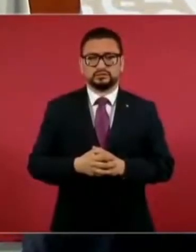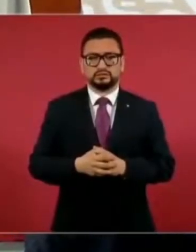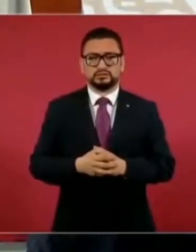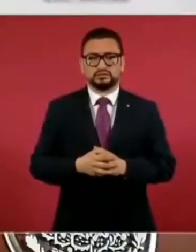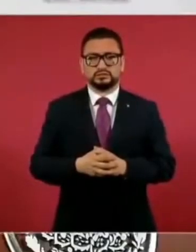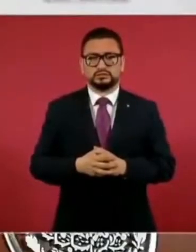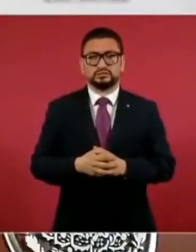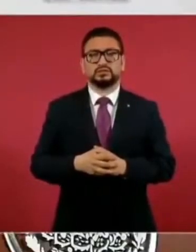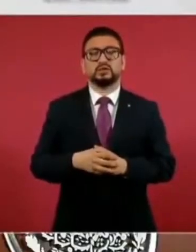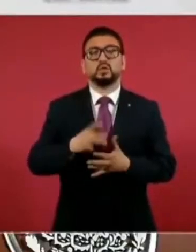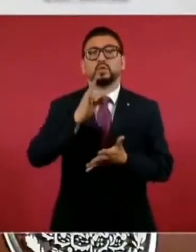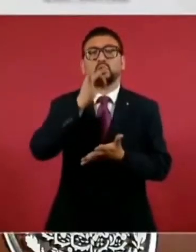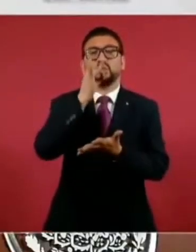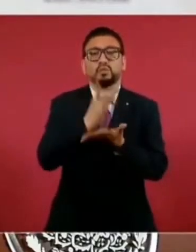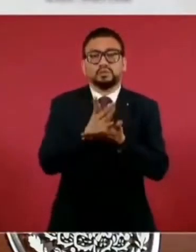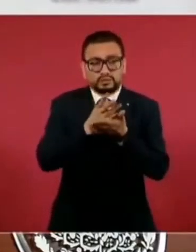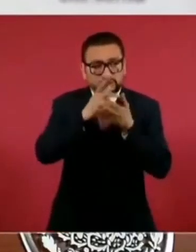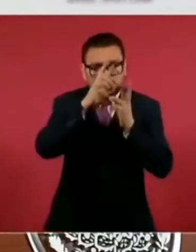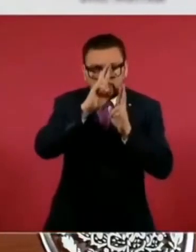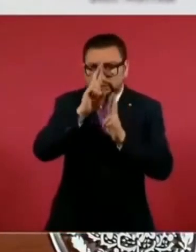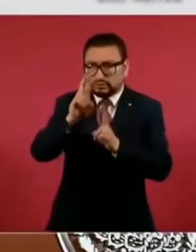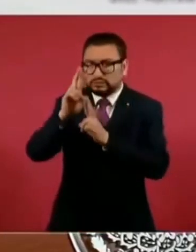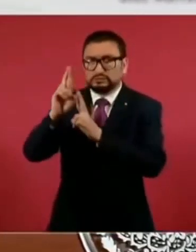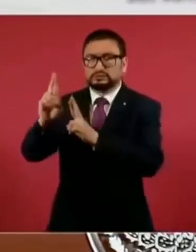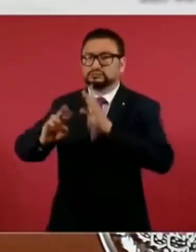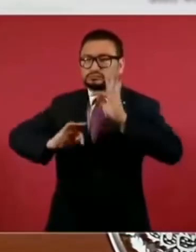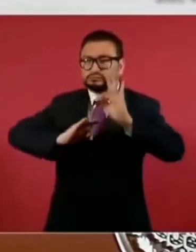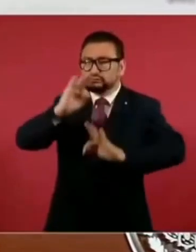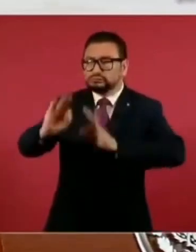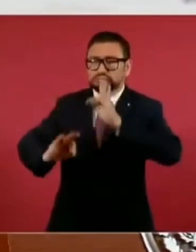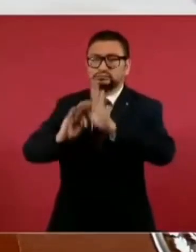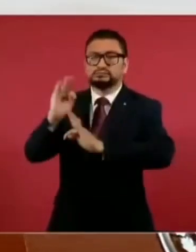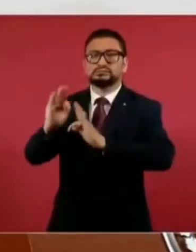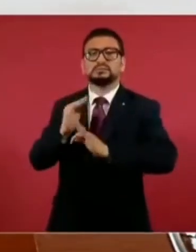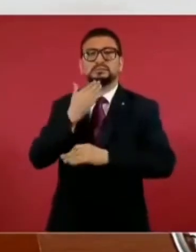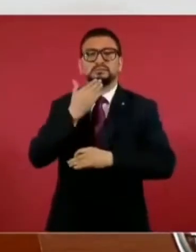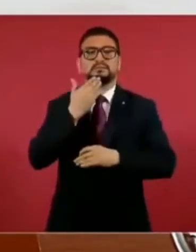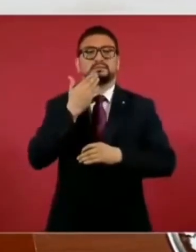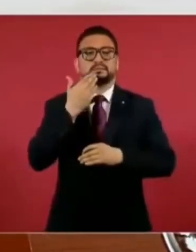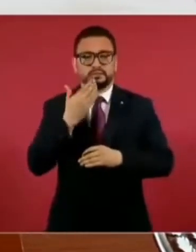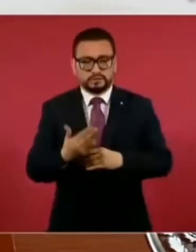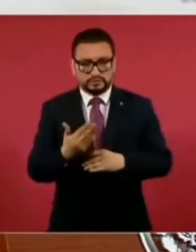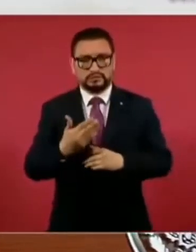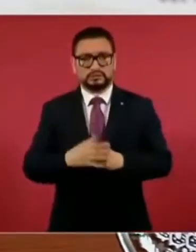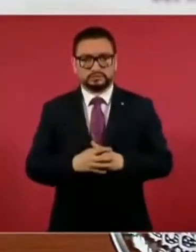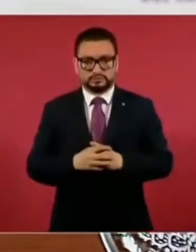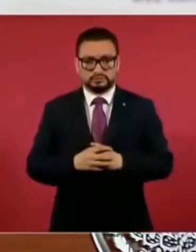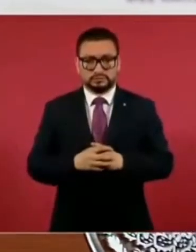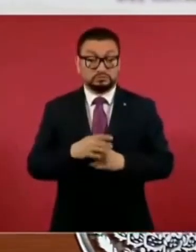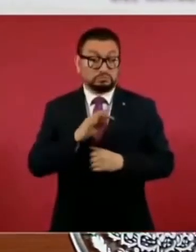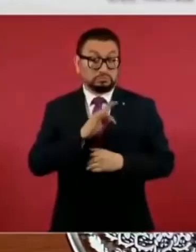tratándolos con respeto y si se puede queriendo